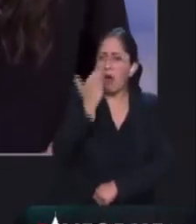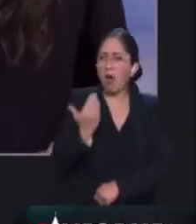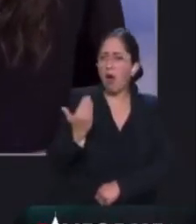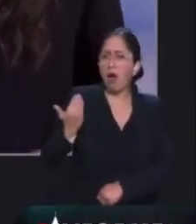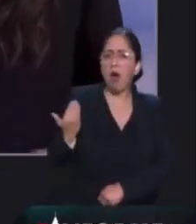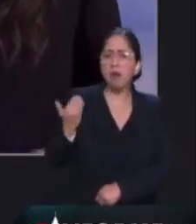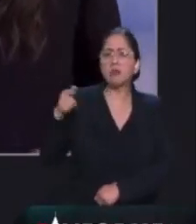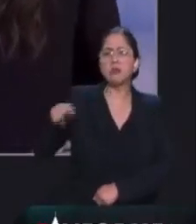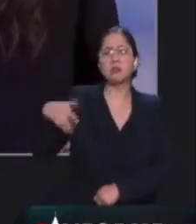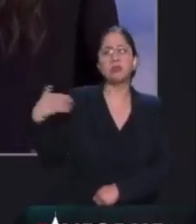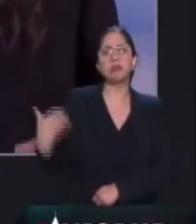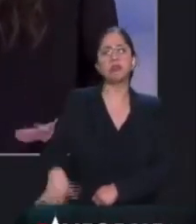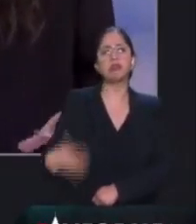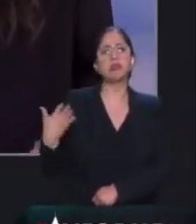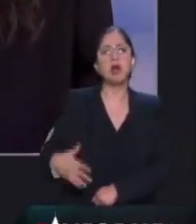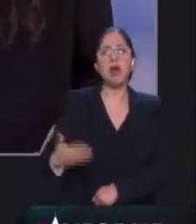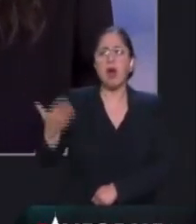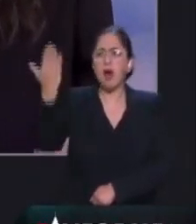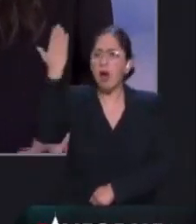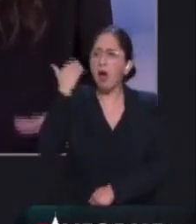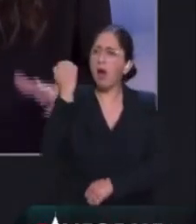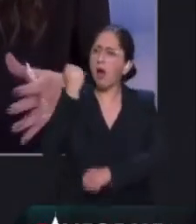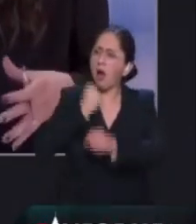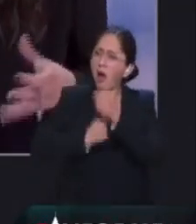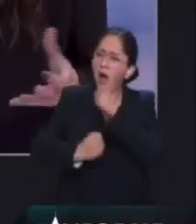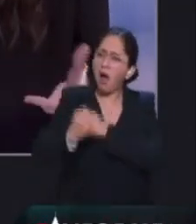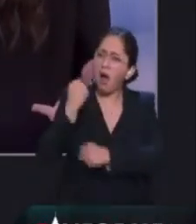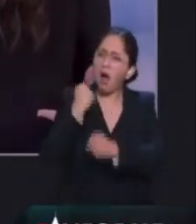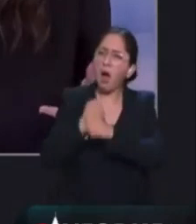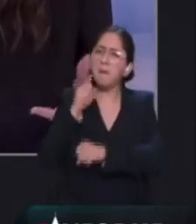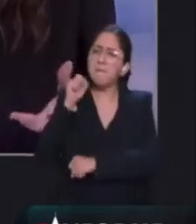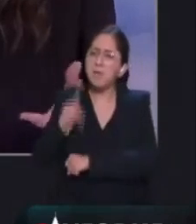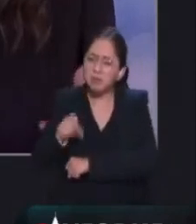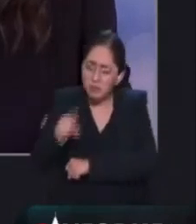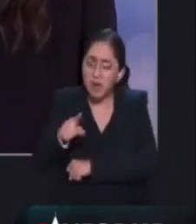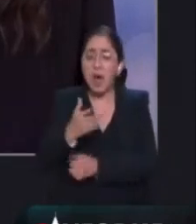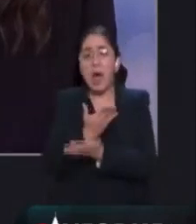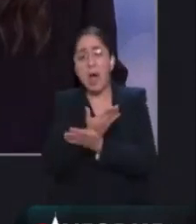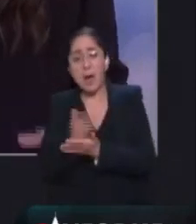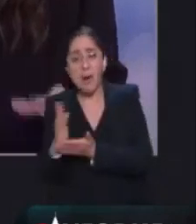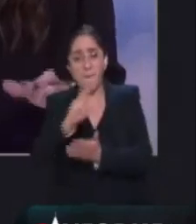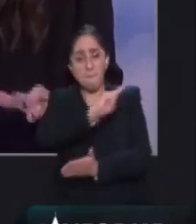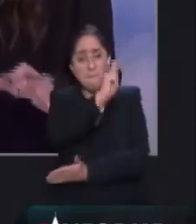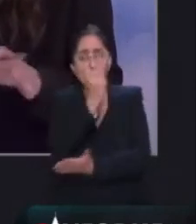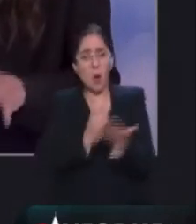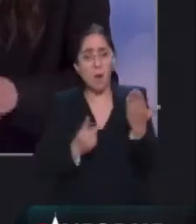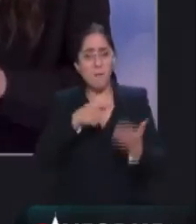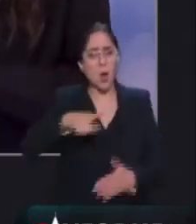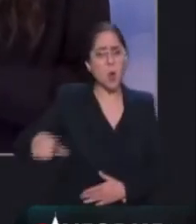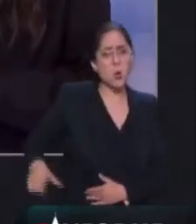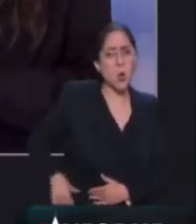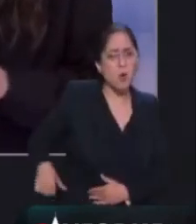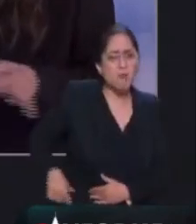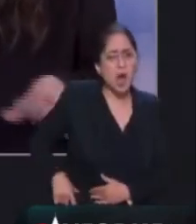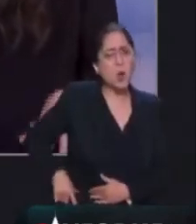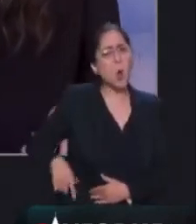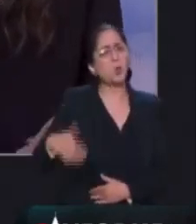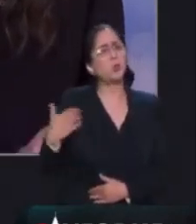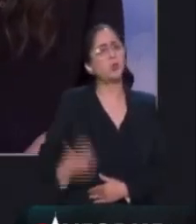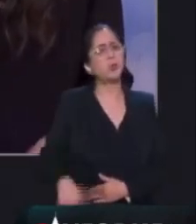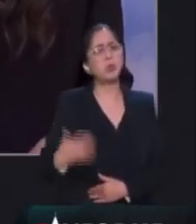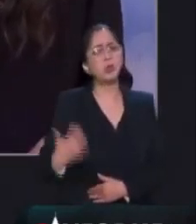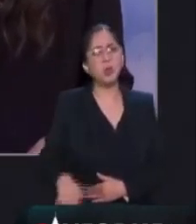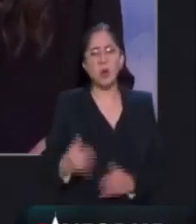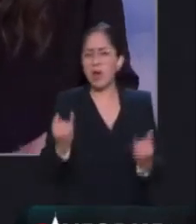recuerda a muchas cosas que también escuchamos y un programa de gobierno, una oferta que tiene muchos paralelismos con lo que